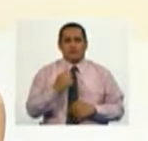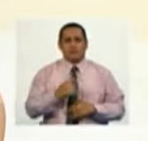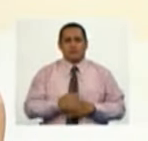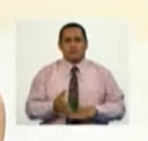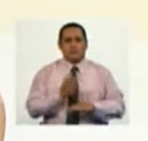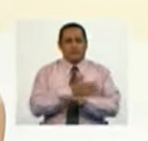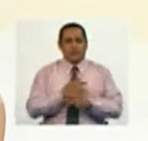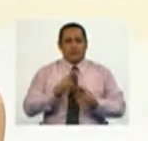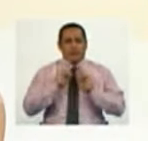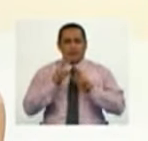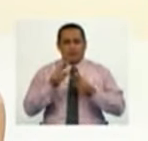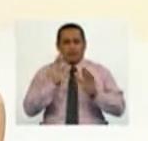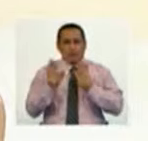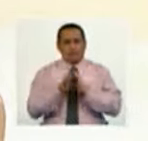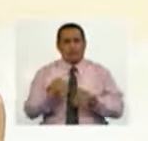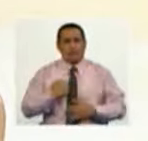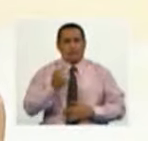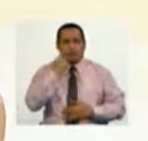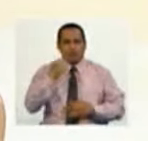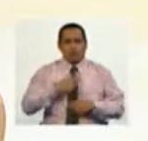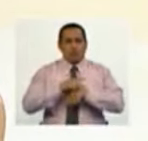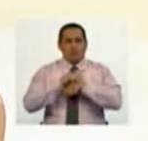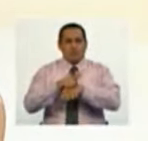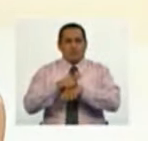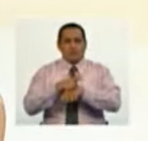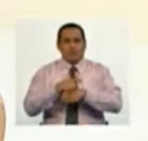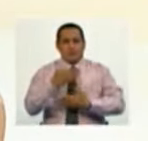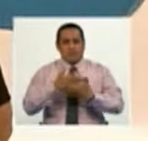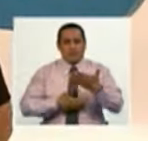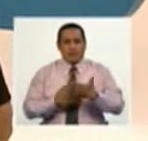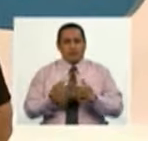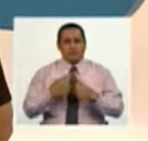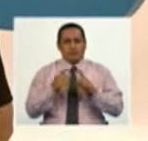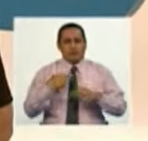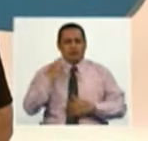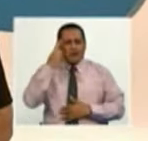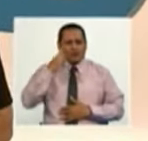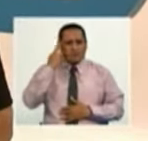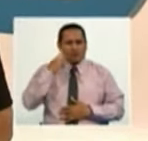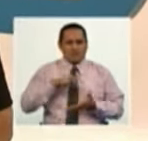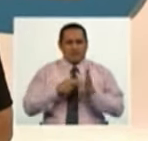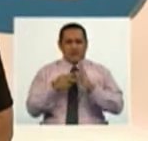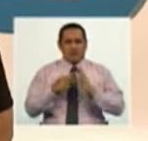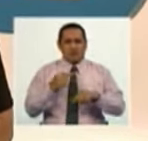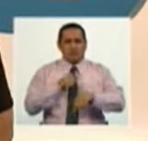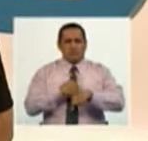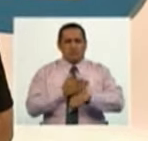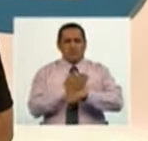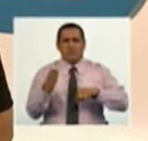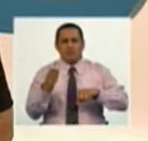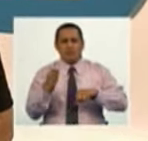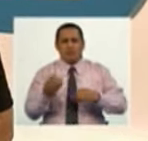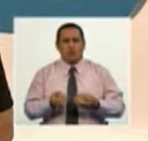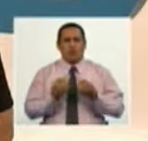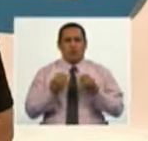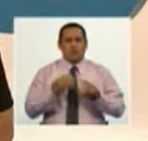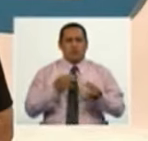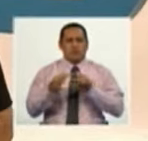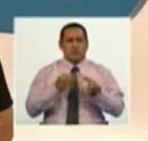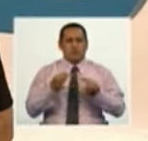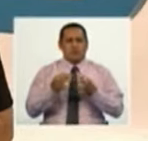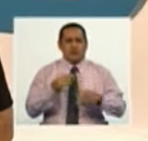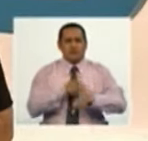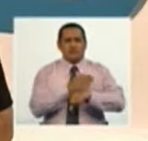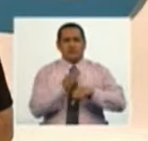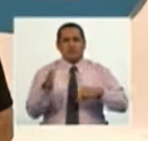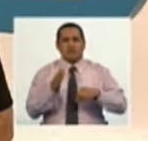tiempo... responde a lo que acá se conoce como el principio de inmediatez. Claro, pero razonable, ¿tiene algún tiempo específico o se